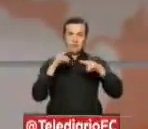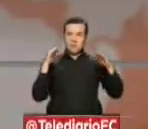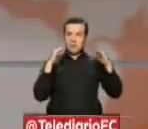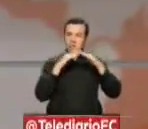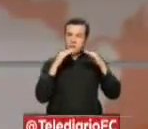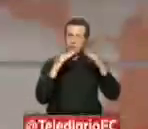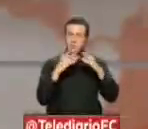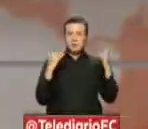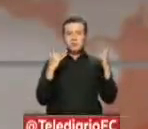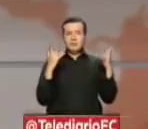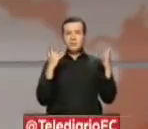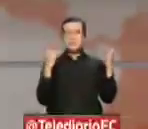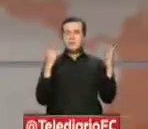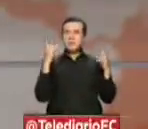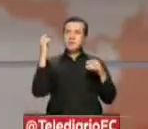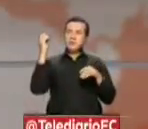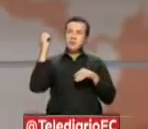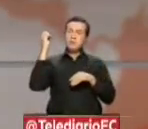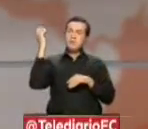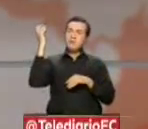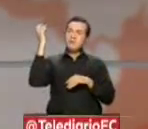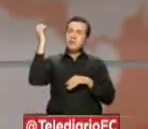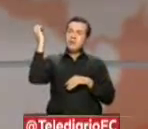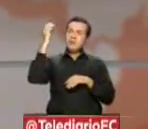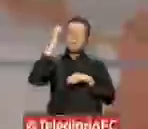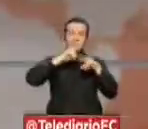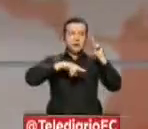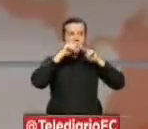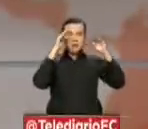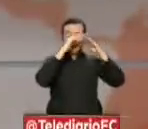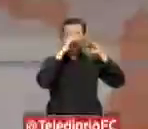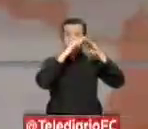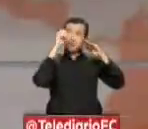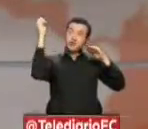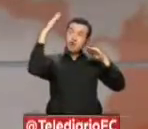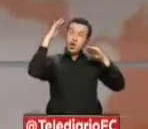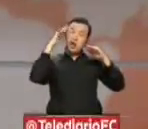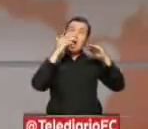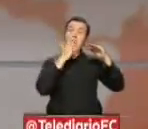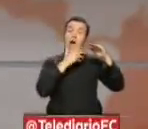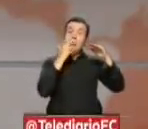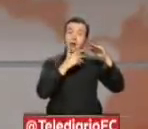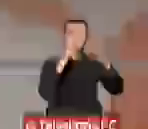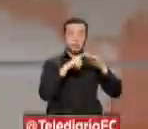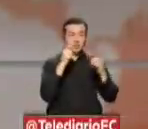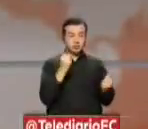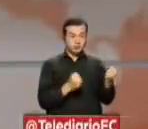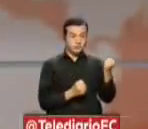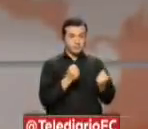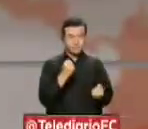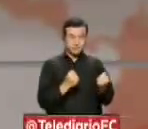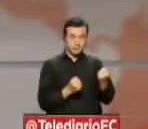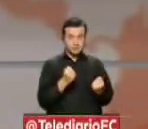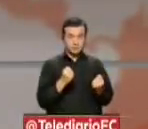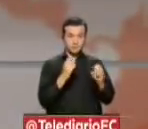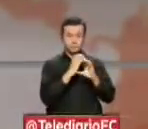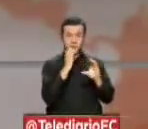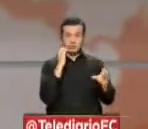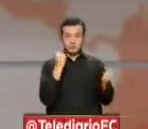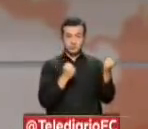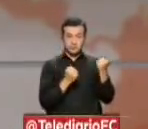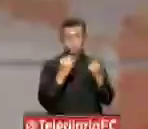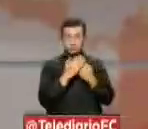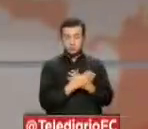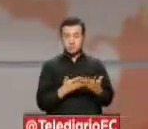construyan con calentadores solares para el agua o de vehículos que se financien para las cooperativas de